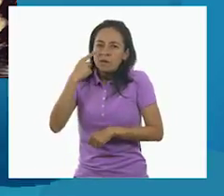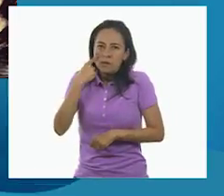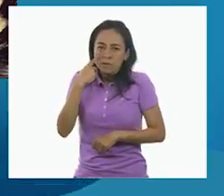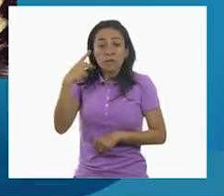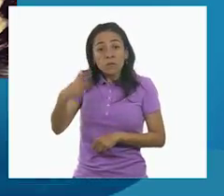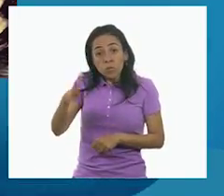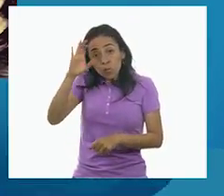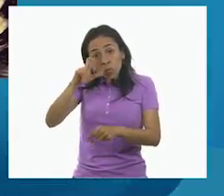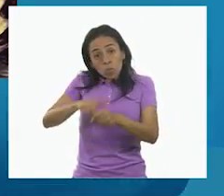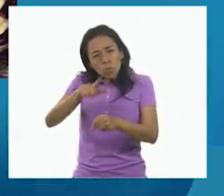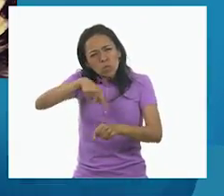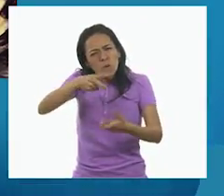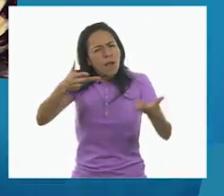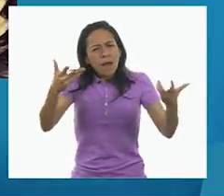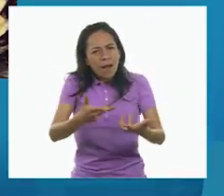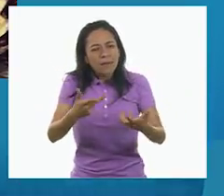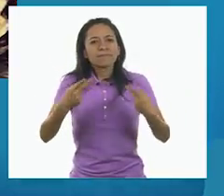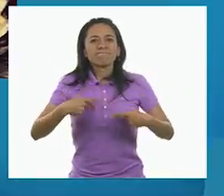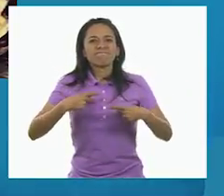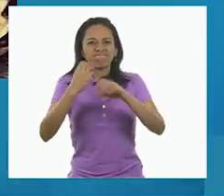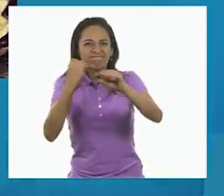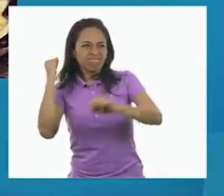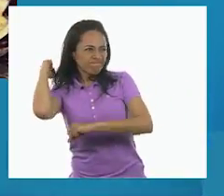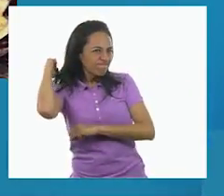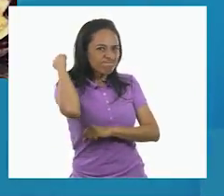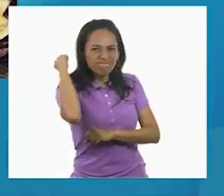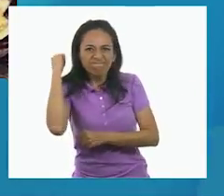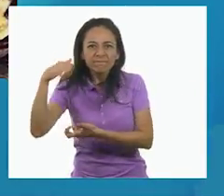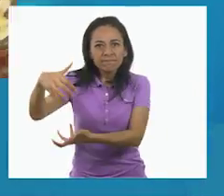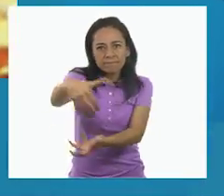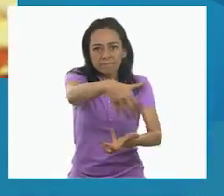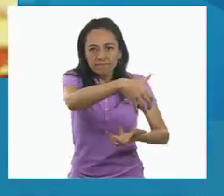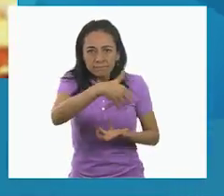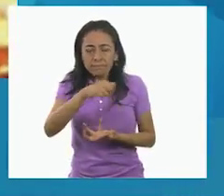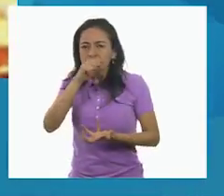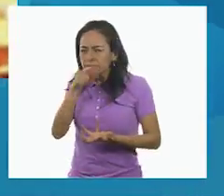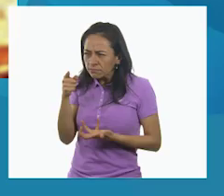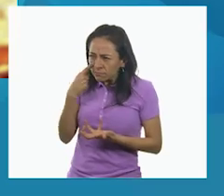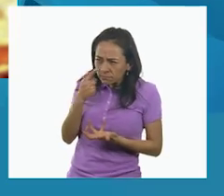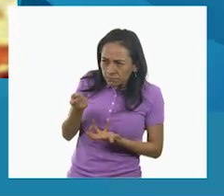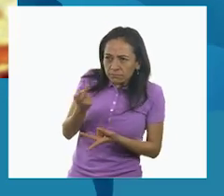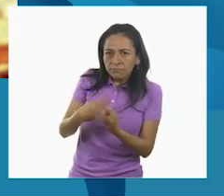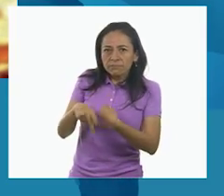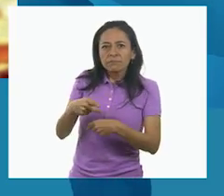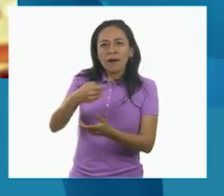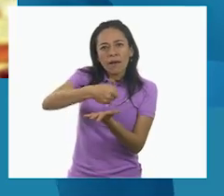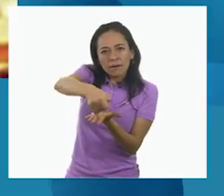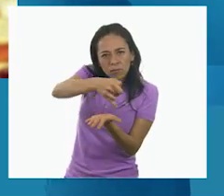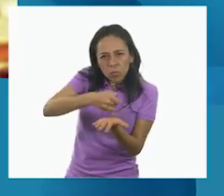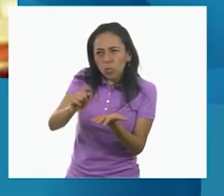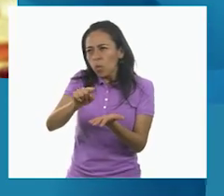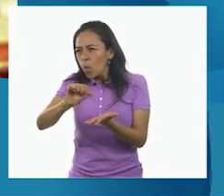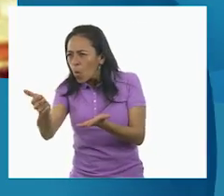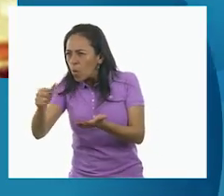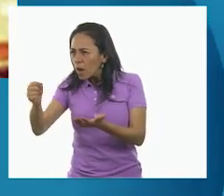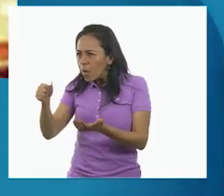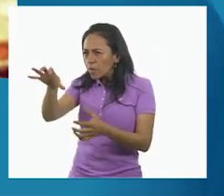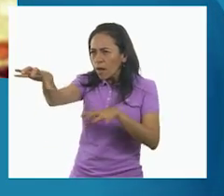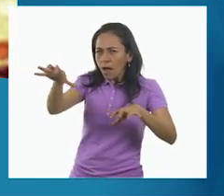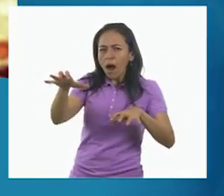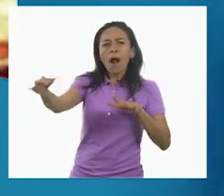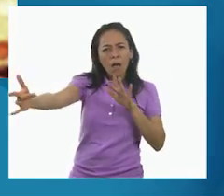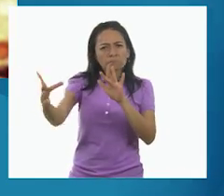de recolectores-cazadores y mantuvieron contacto con los agricultores y recolectores-cazadores de otras superáreas.